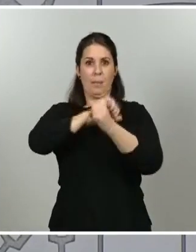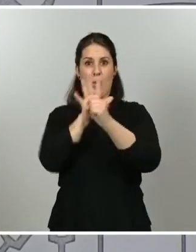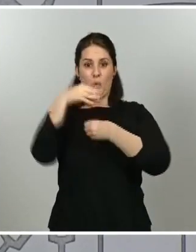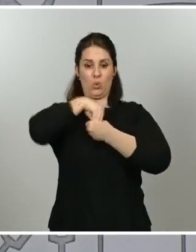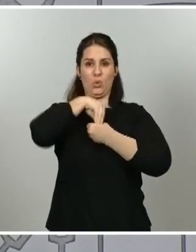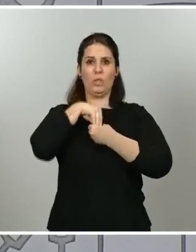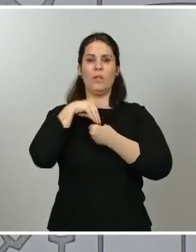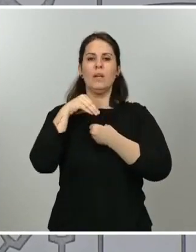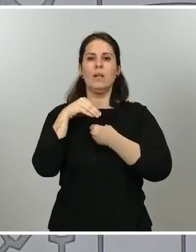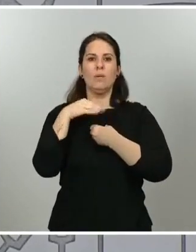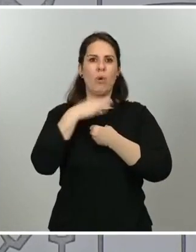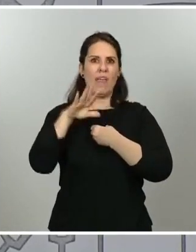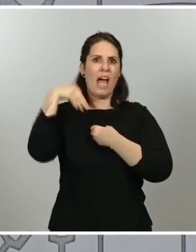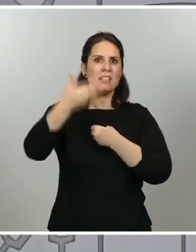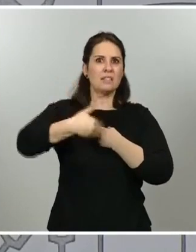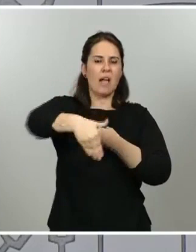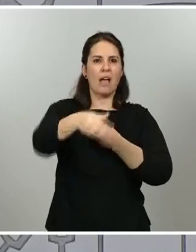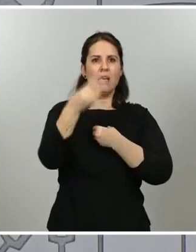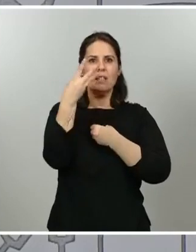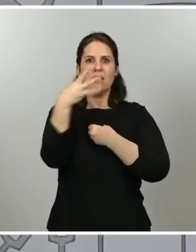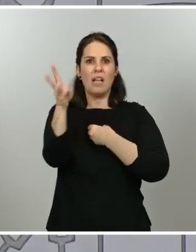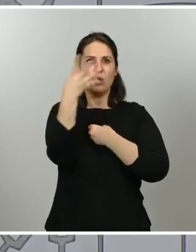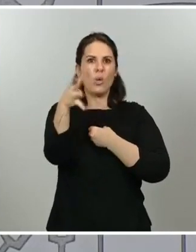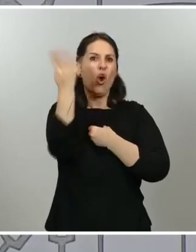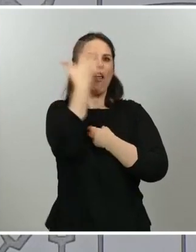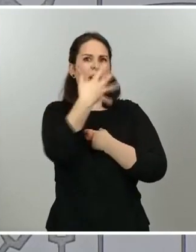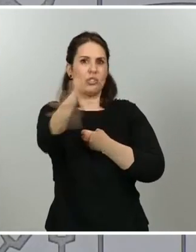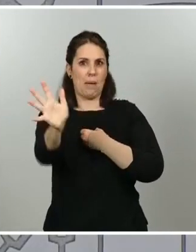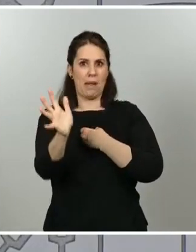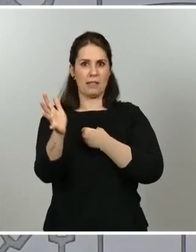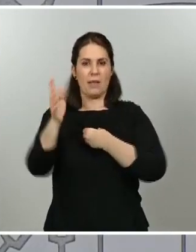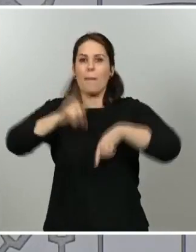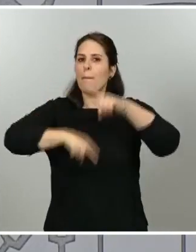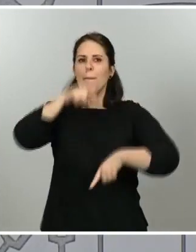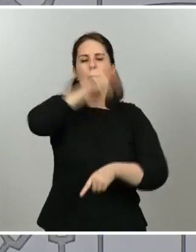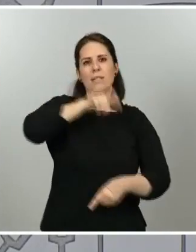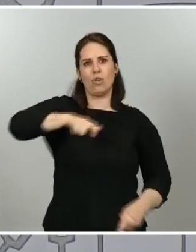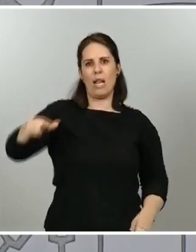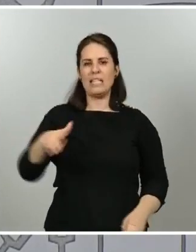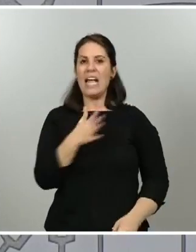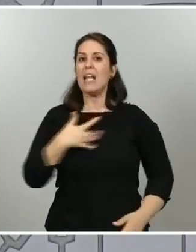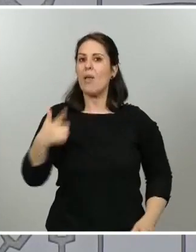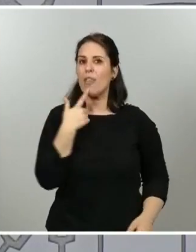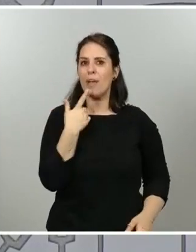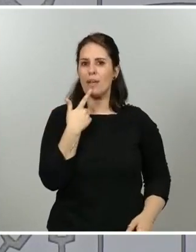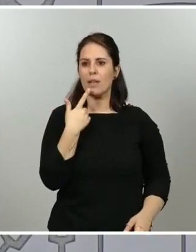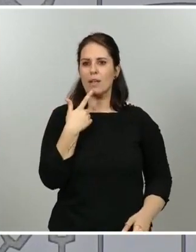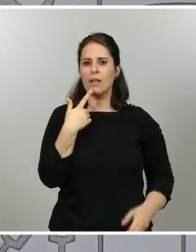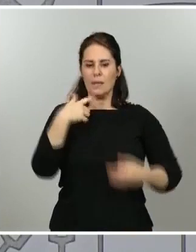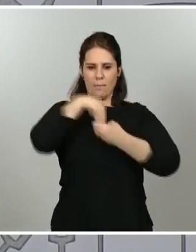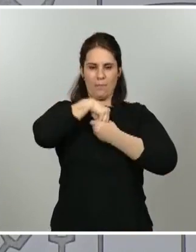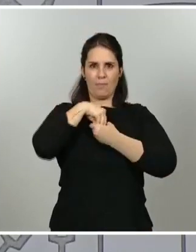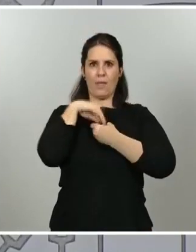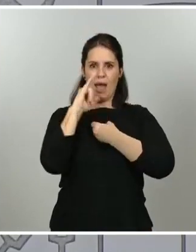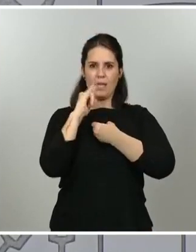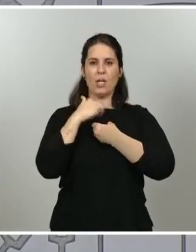muestras hasta 3, 4 y 5 semanas. No quiere decir que tengan que ser necesariamente infectantes, infectivos, que